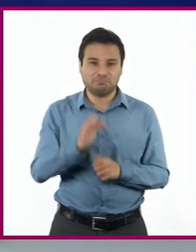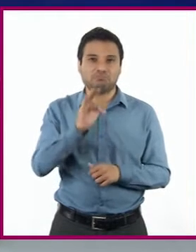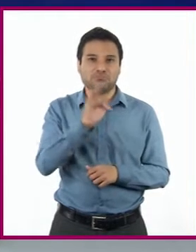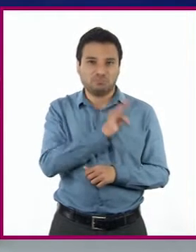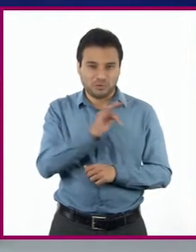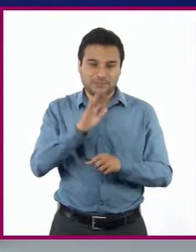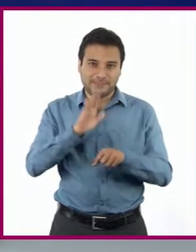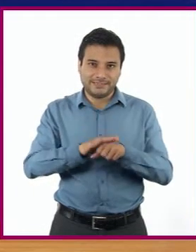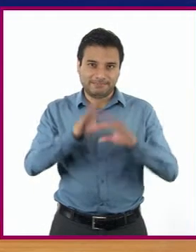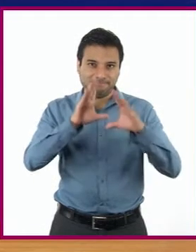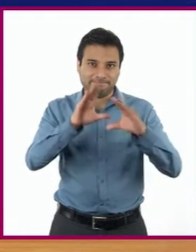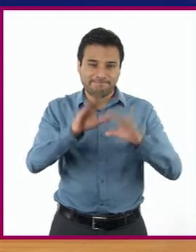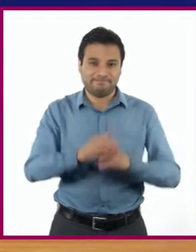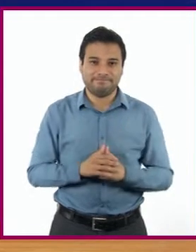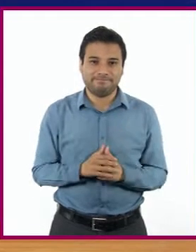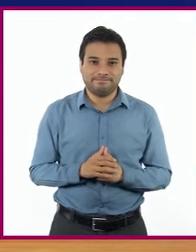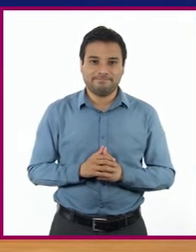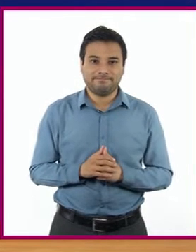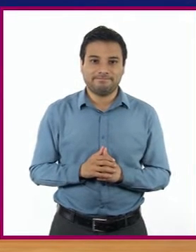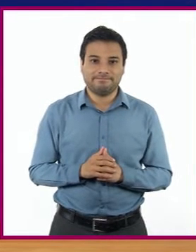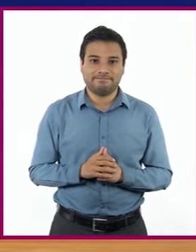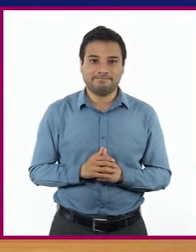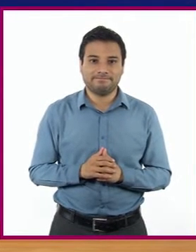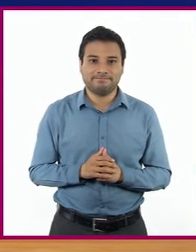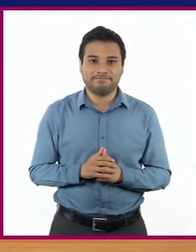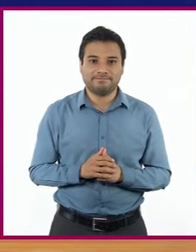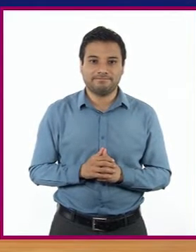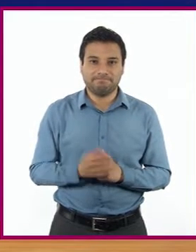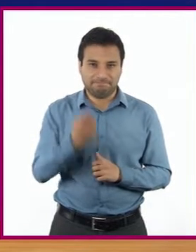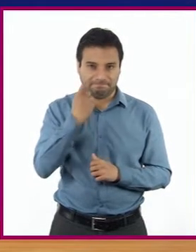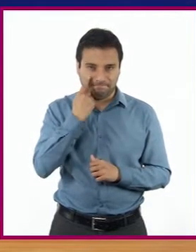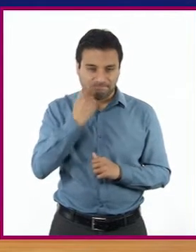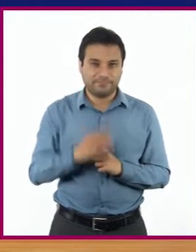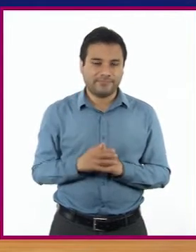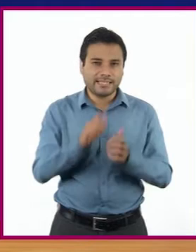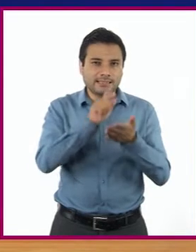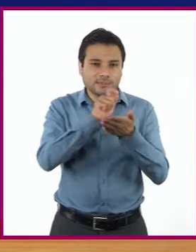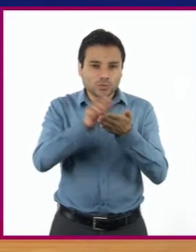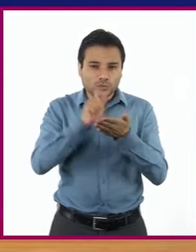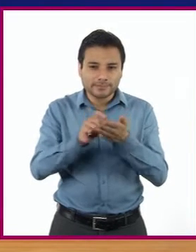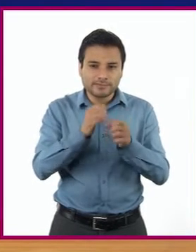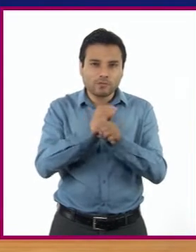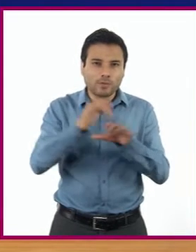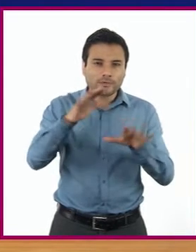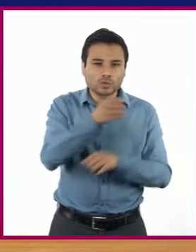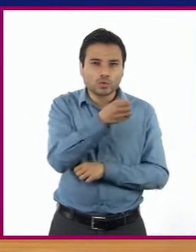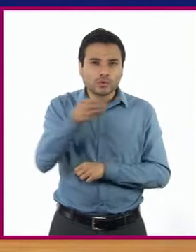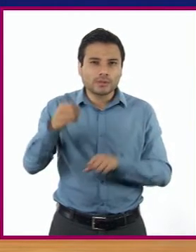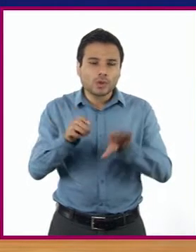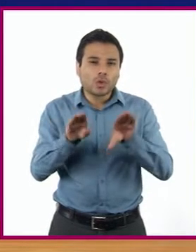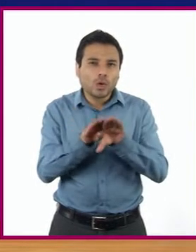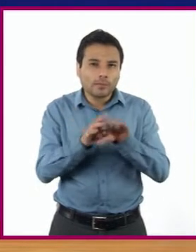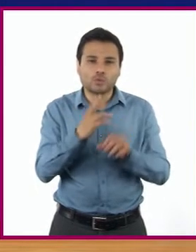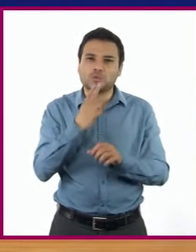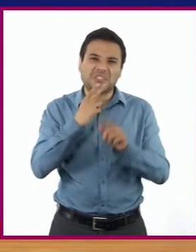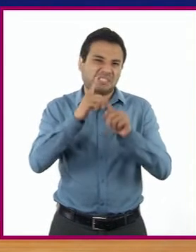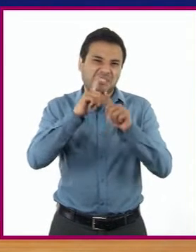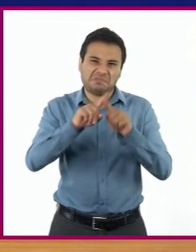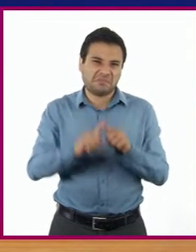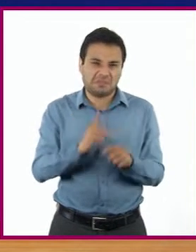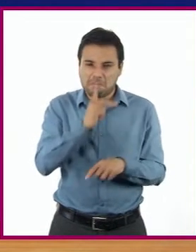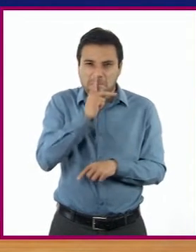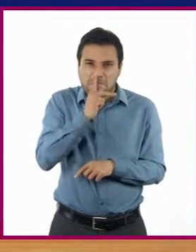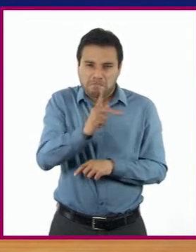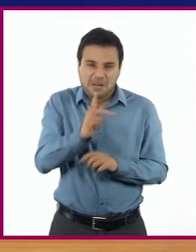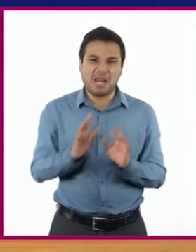enriquecerán su aprendizaje. En la escritura para jerarquizar la información se utilizan distintas expresiones para distinguir